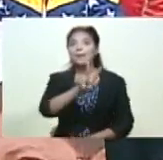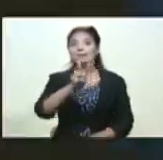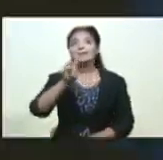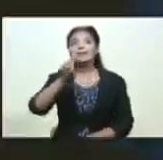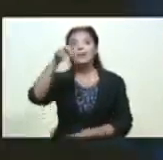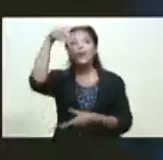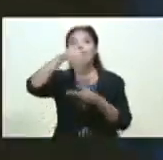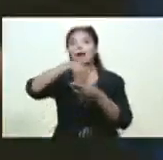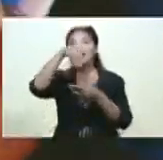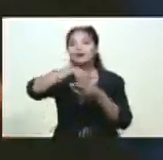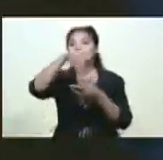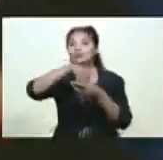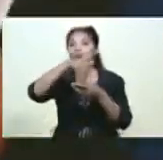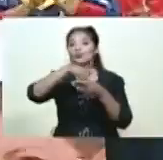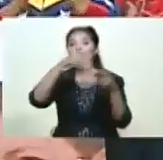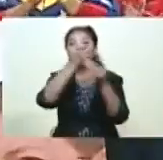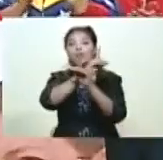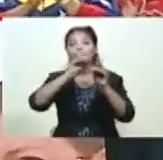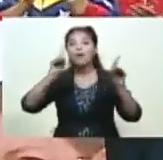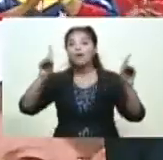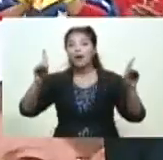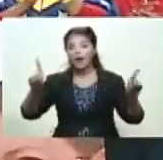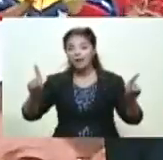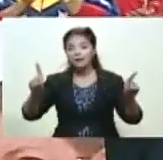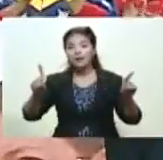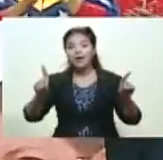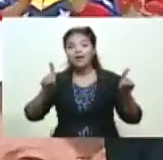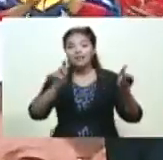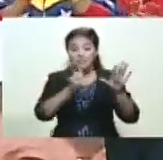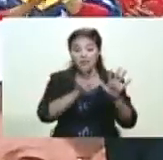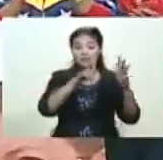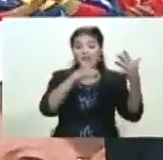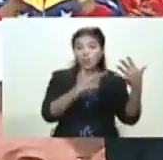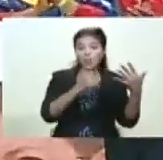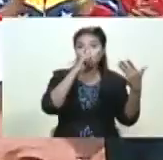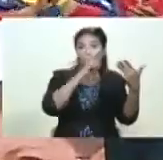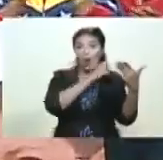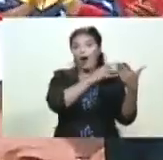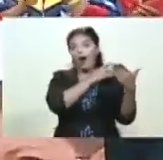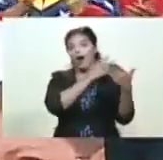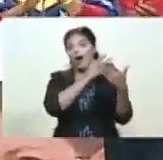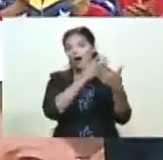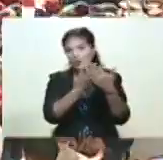21 elecciones democráticas en 18 años.